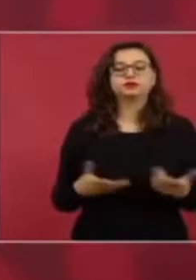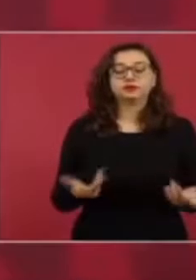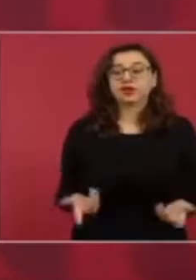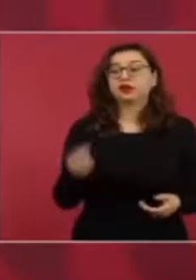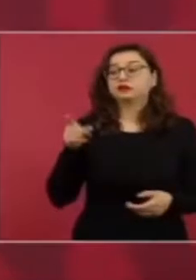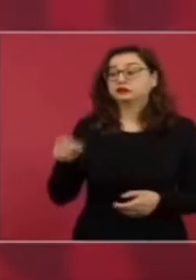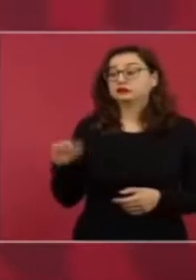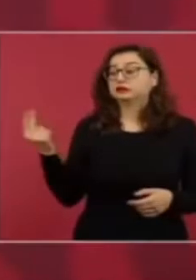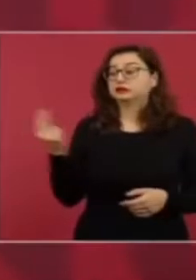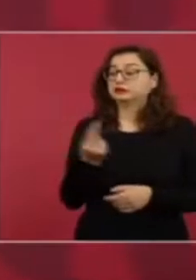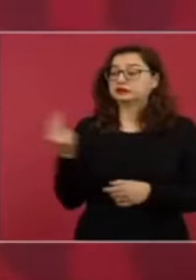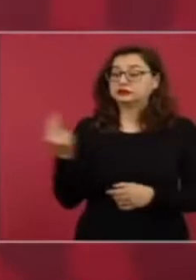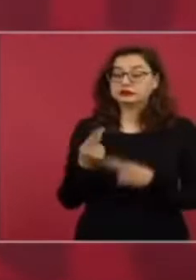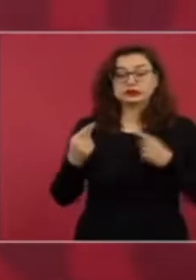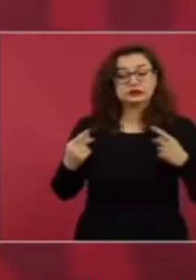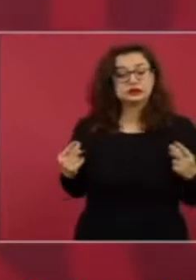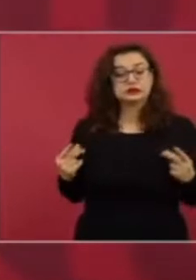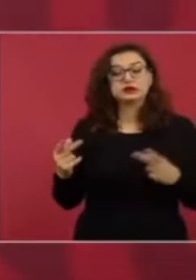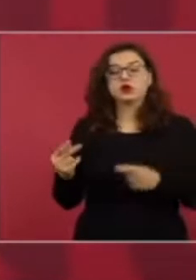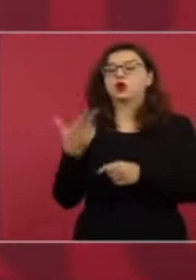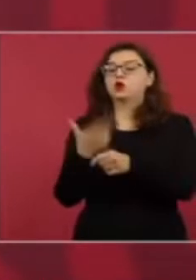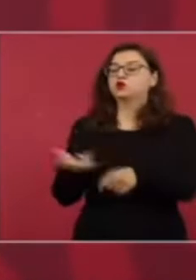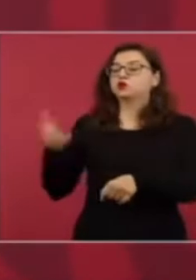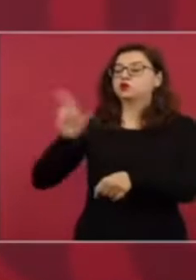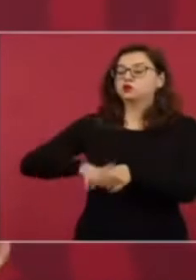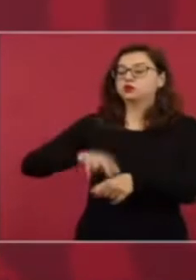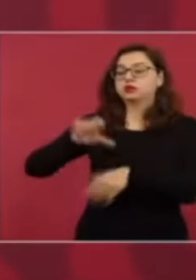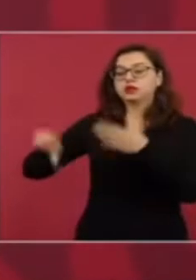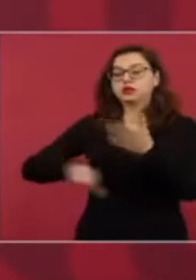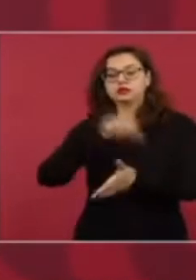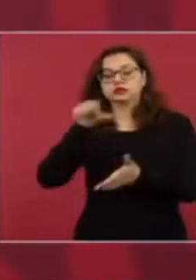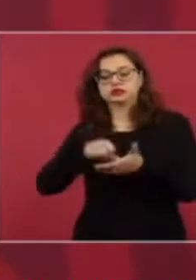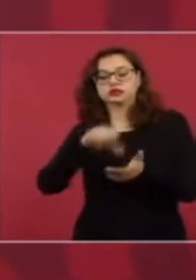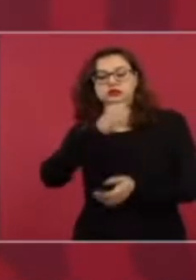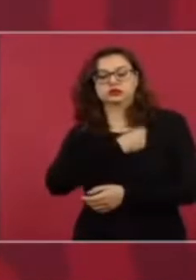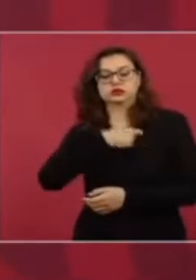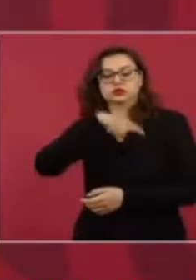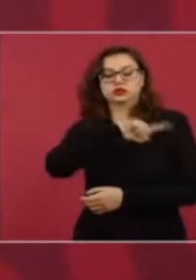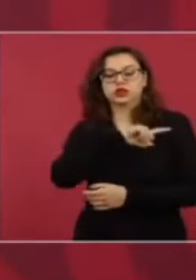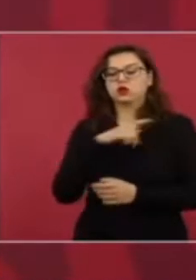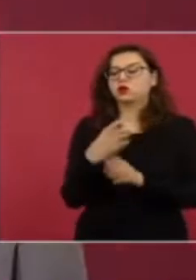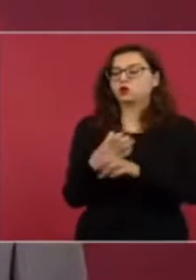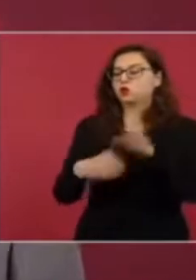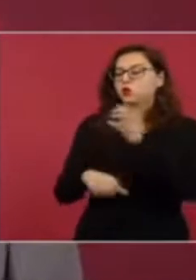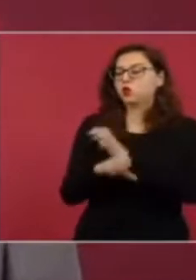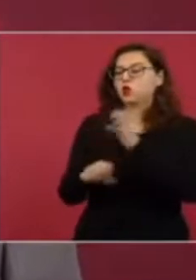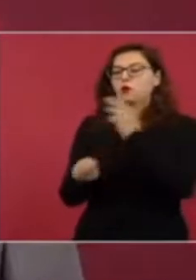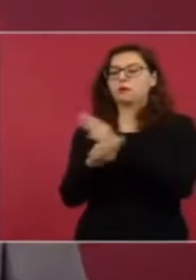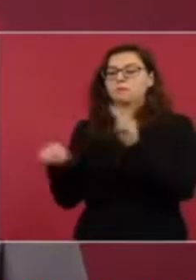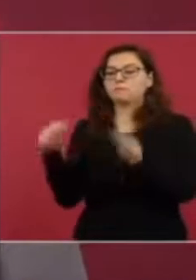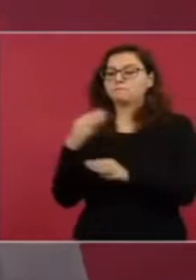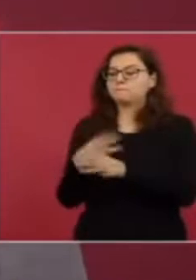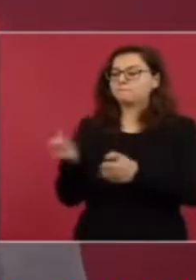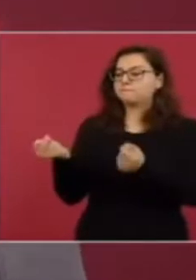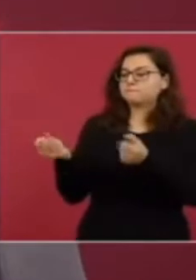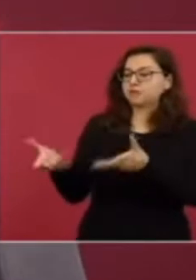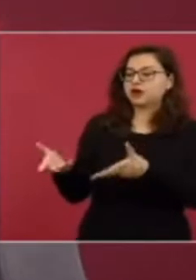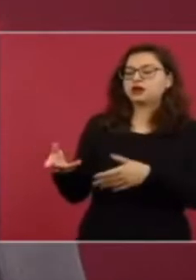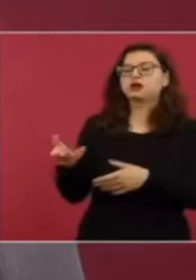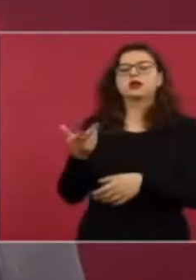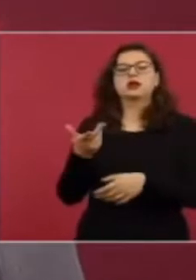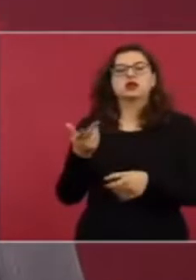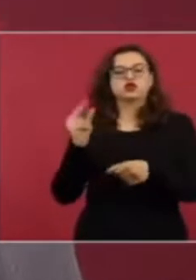rehabilitar hospitales, centros de salud, equiparlos, que no falten los